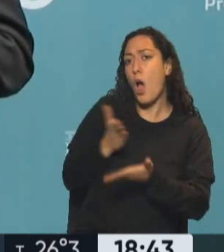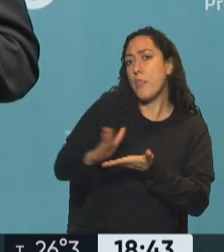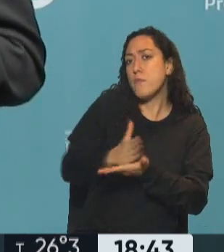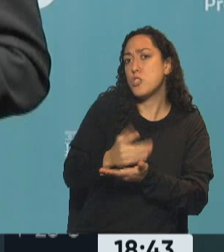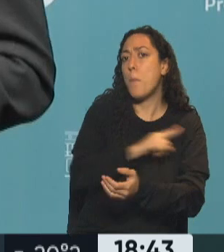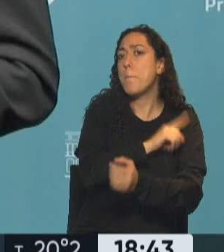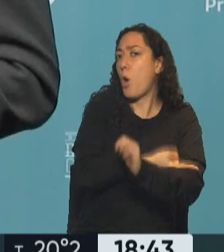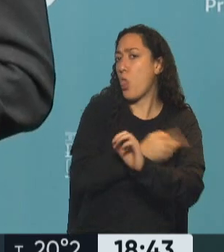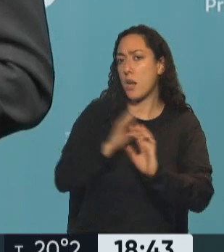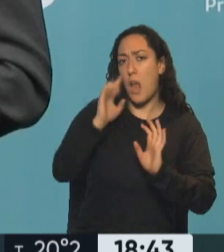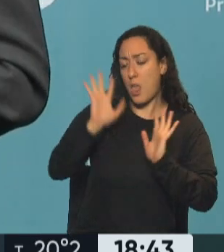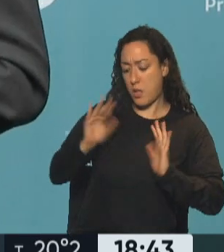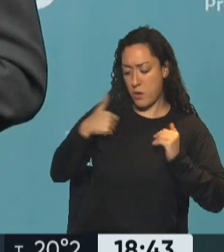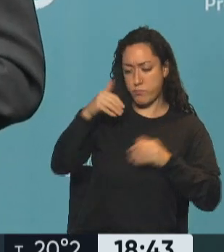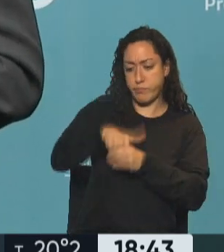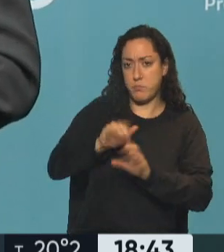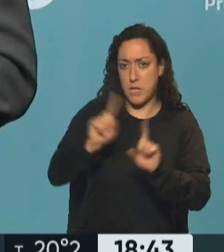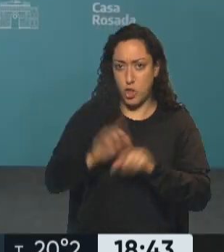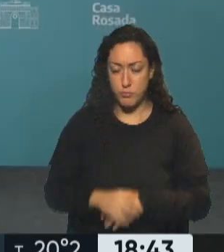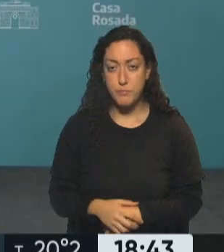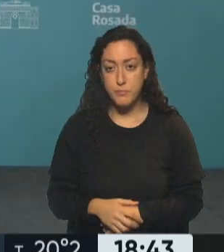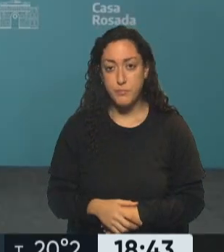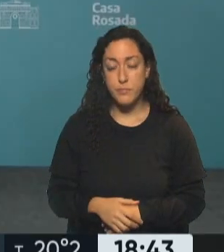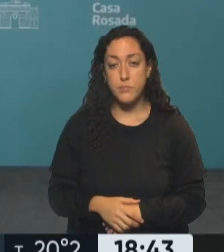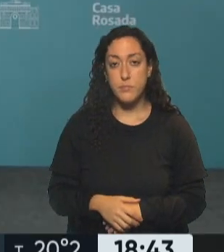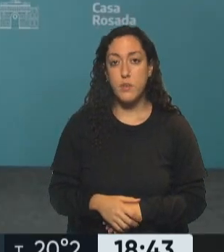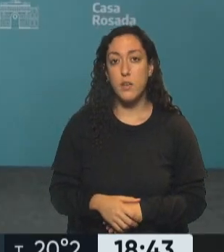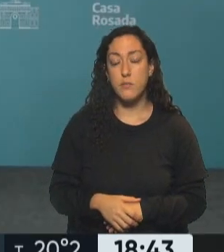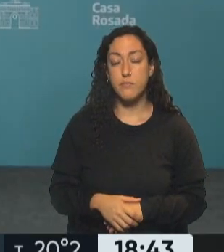poderes. Última pregunta.